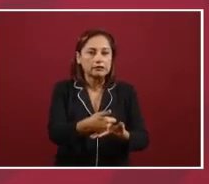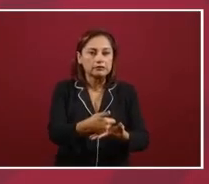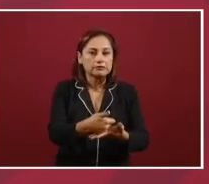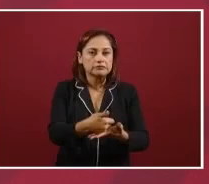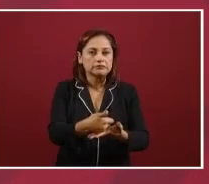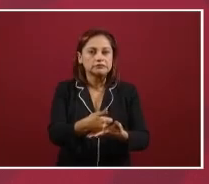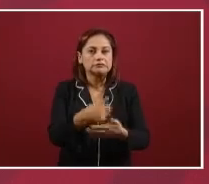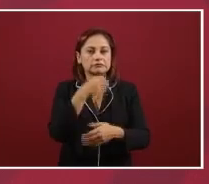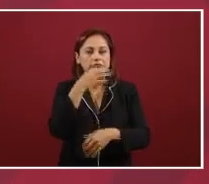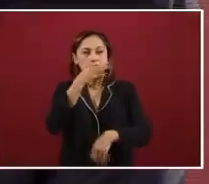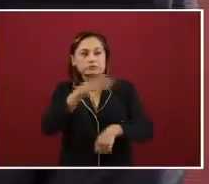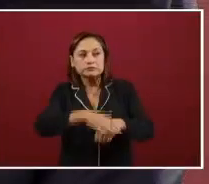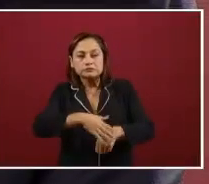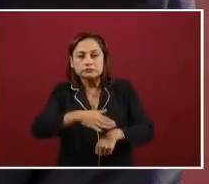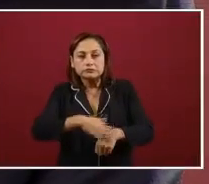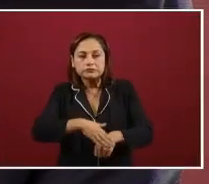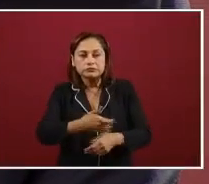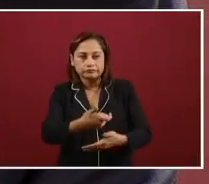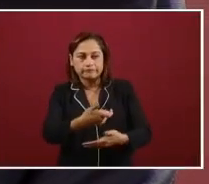chantajeando, extorsionando,